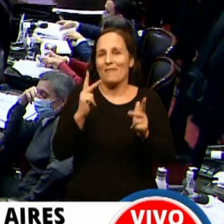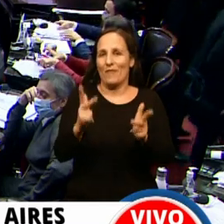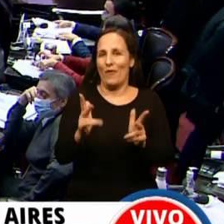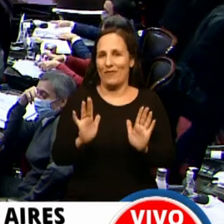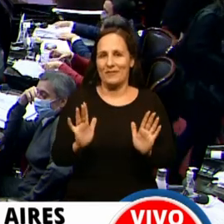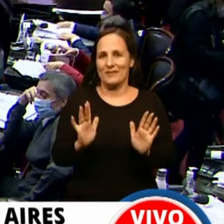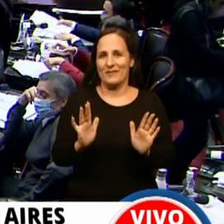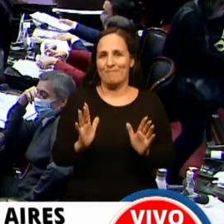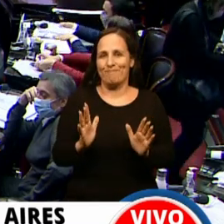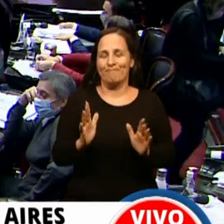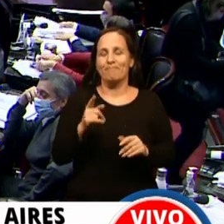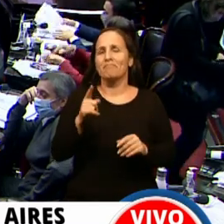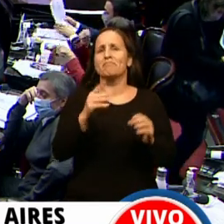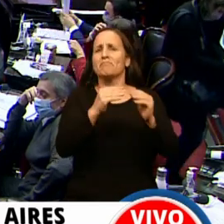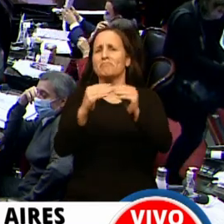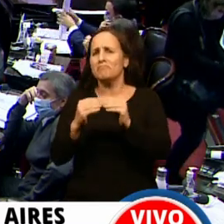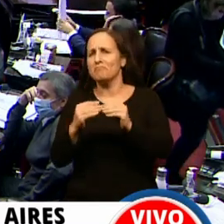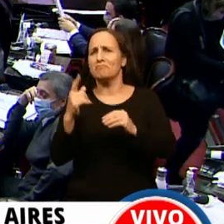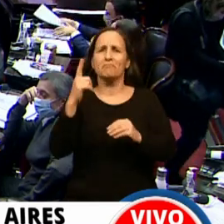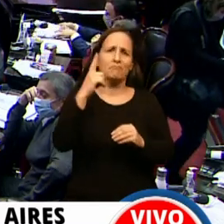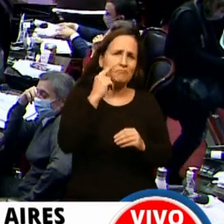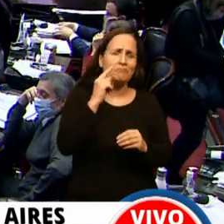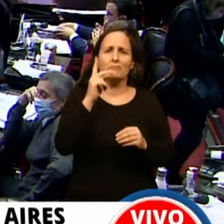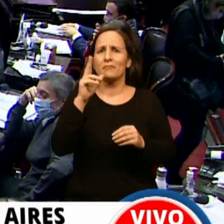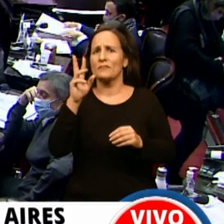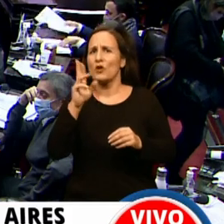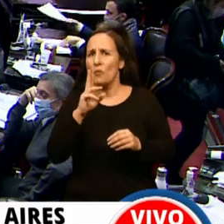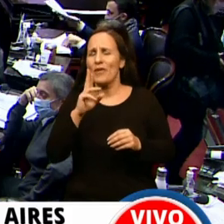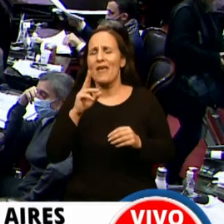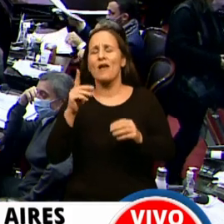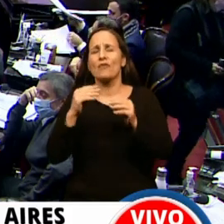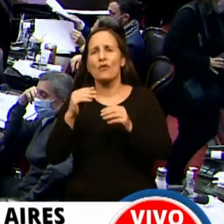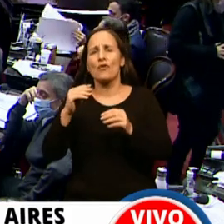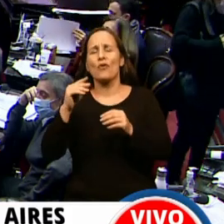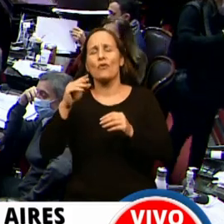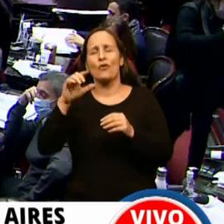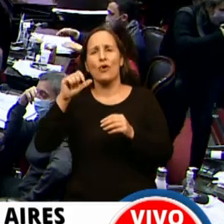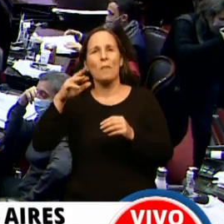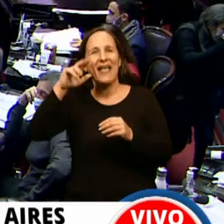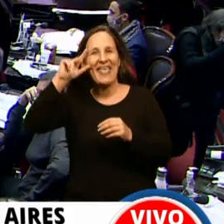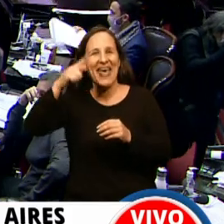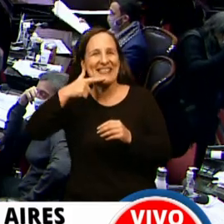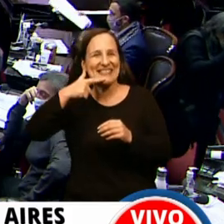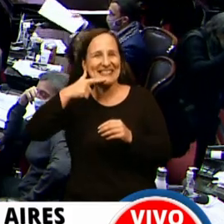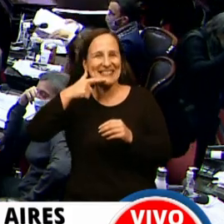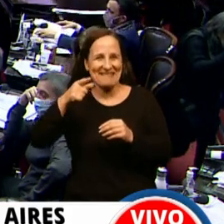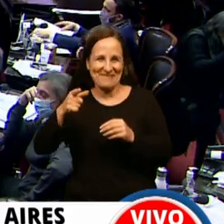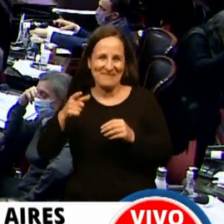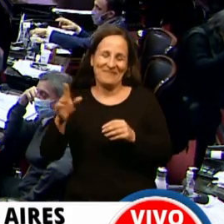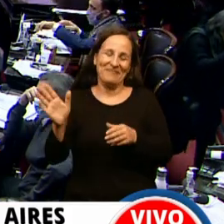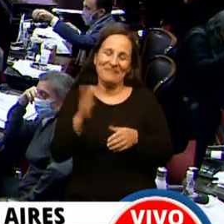mis compañeros y compañeras y compañeras diputados la emoción enorme que hoy me